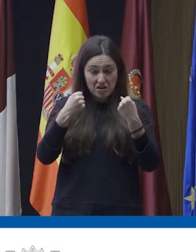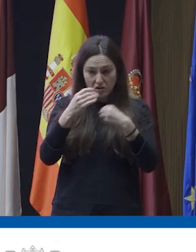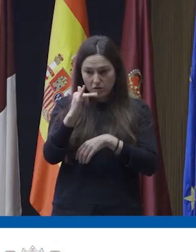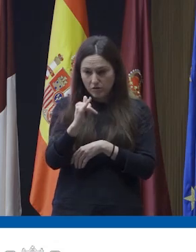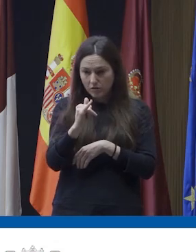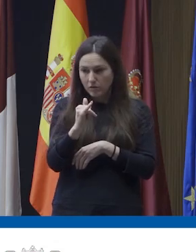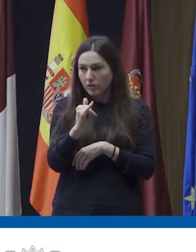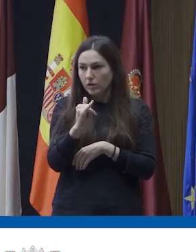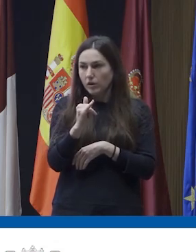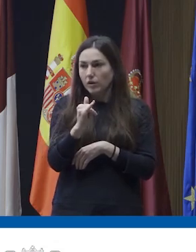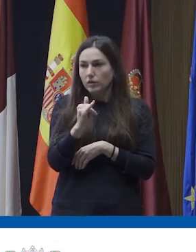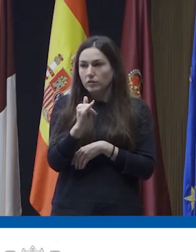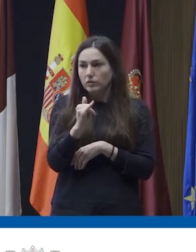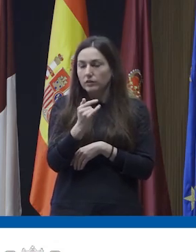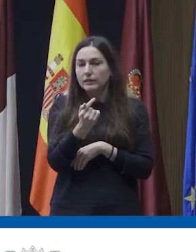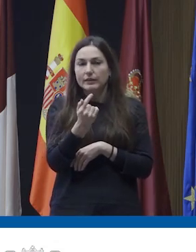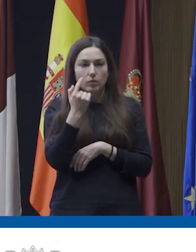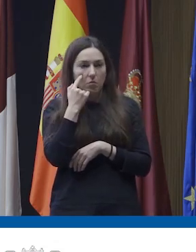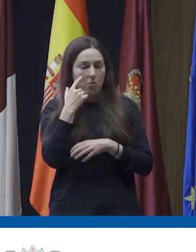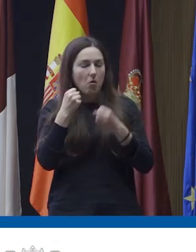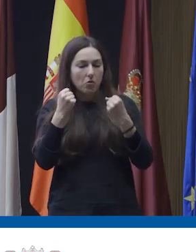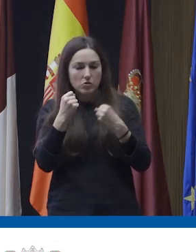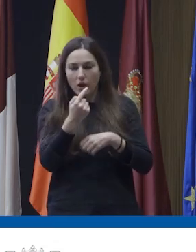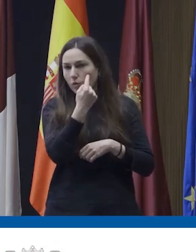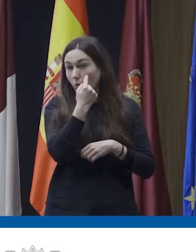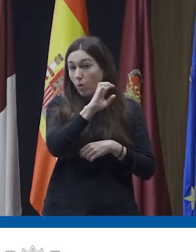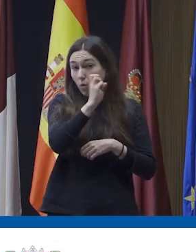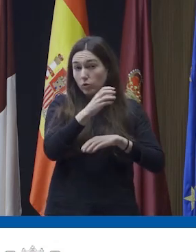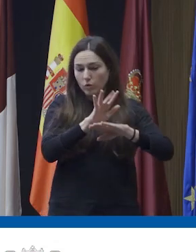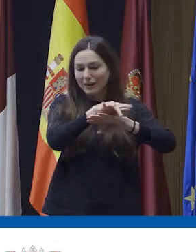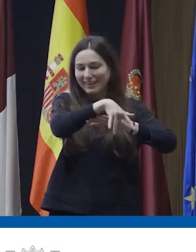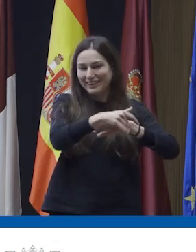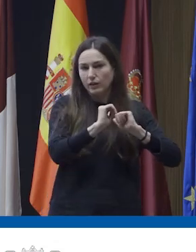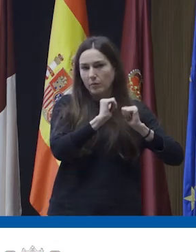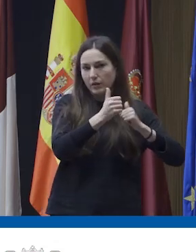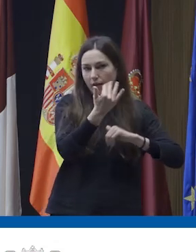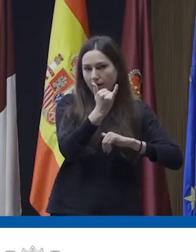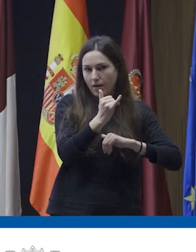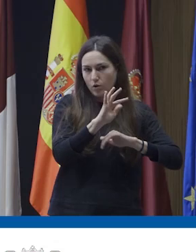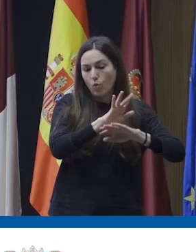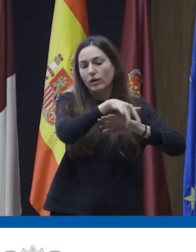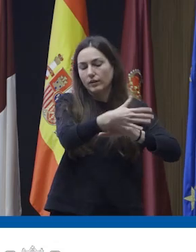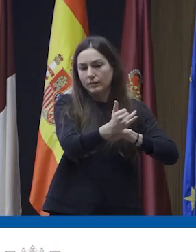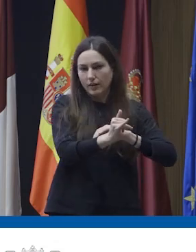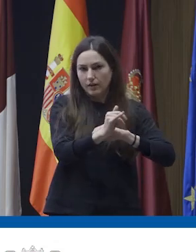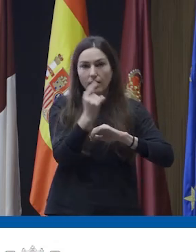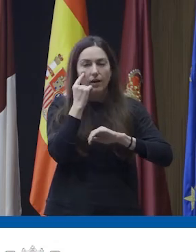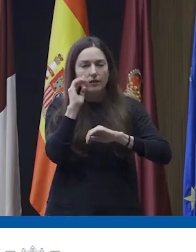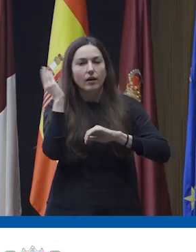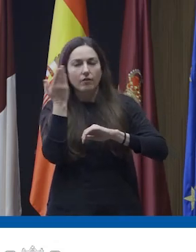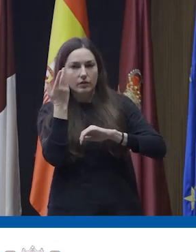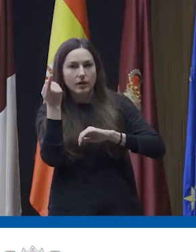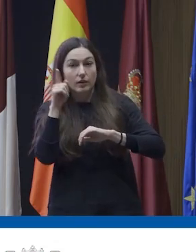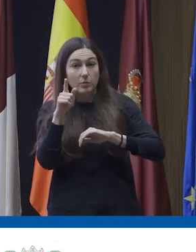que el otro esté con catarata o catarata incipiente? Bueno, pues en principio poca, salvo. A